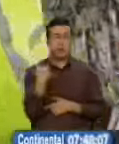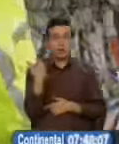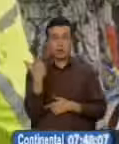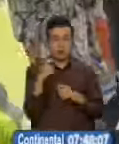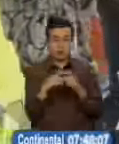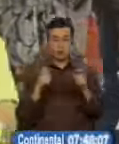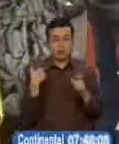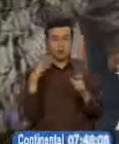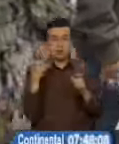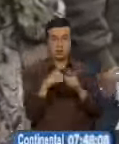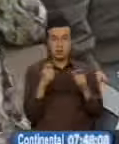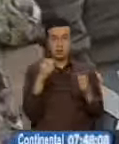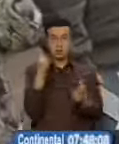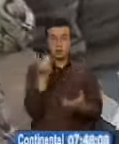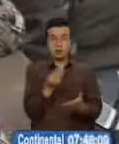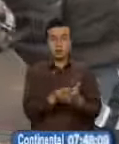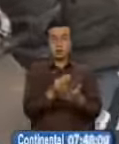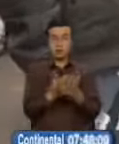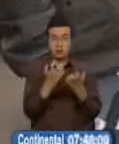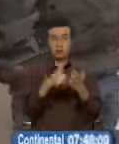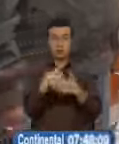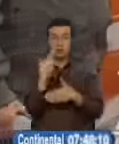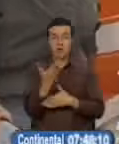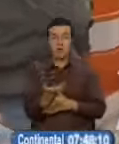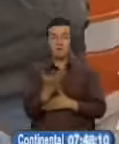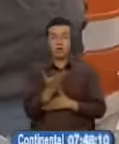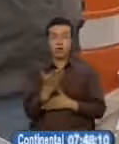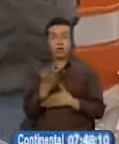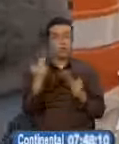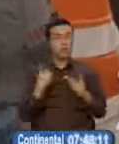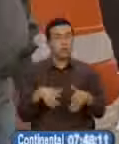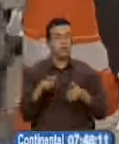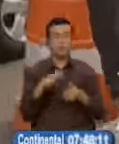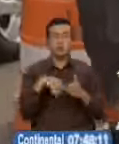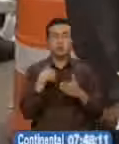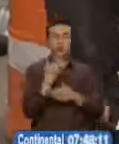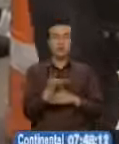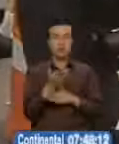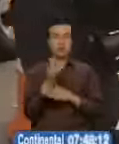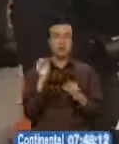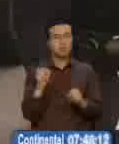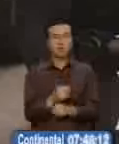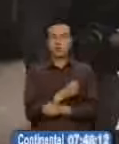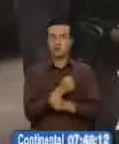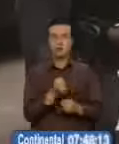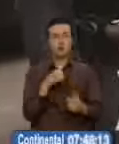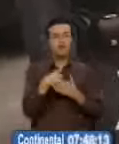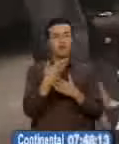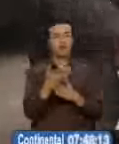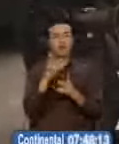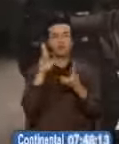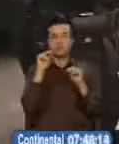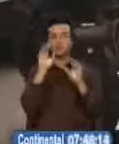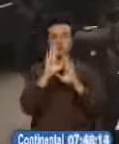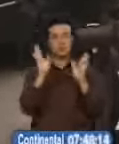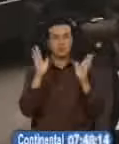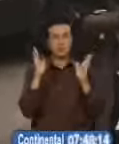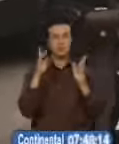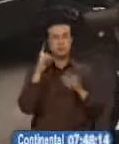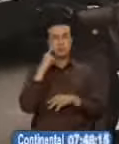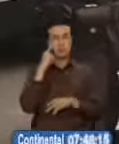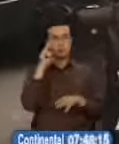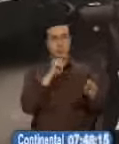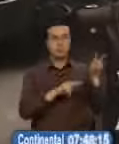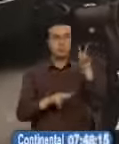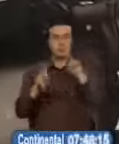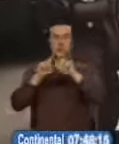entrada y quiera adquirir una en los exteriores, así sea revendida, no va a poder conseguirla, porque se conoce a través del análisis que se